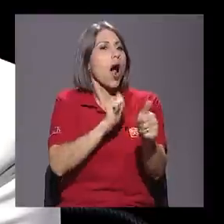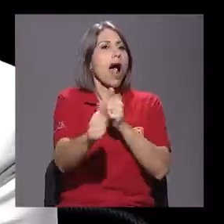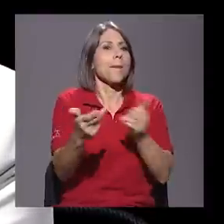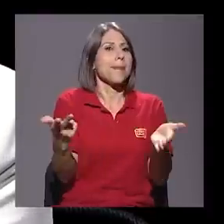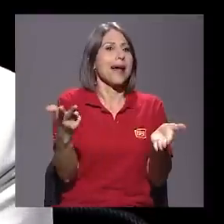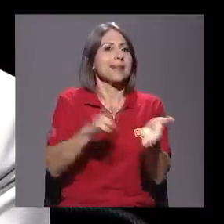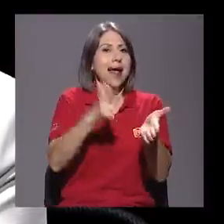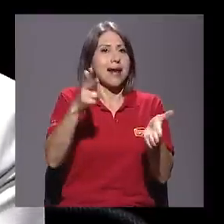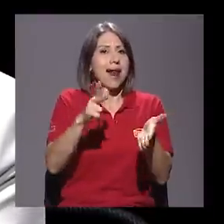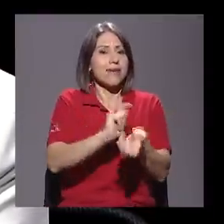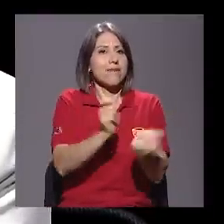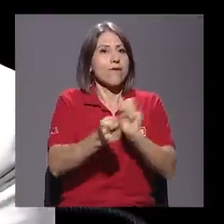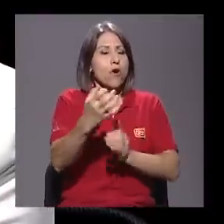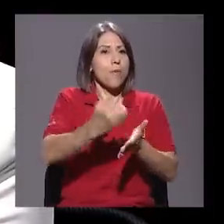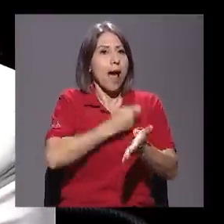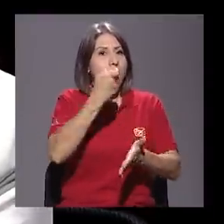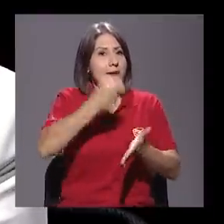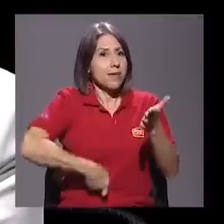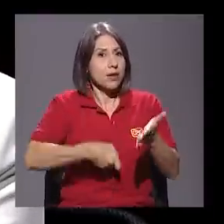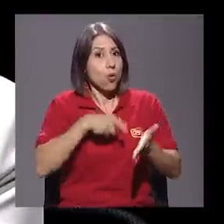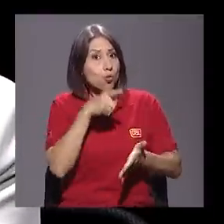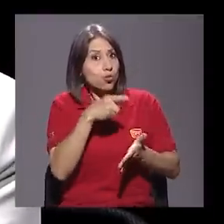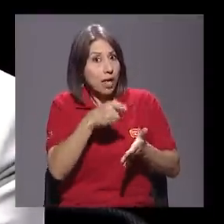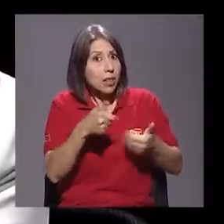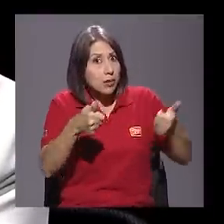Yo siempre he dicho que sí se